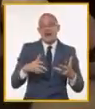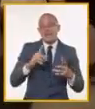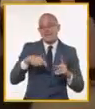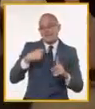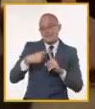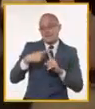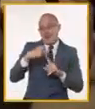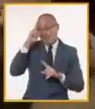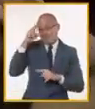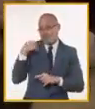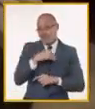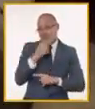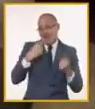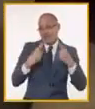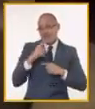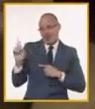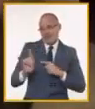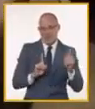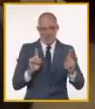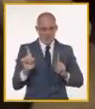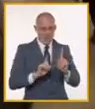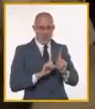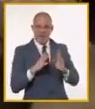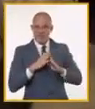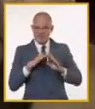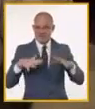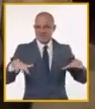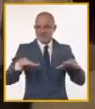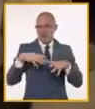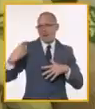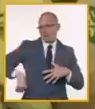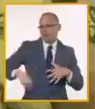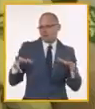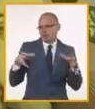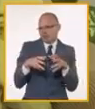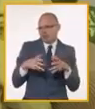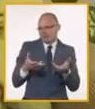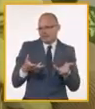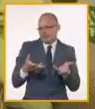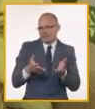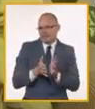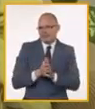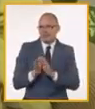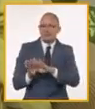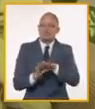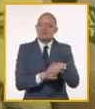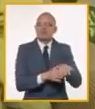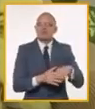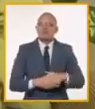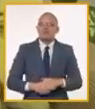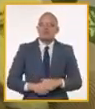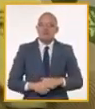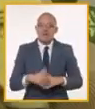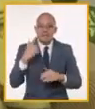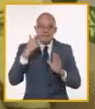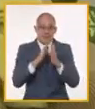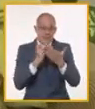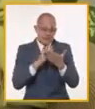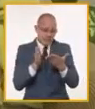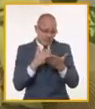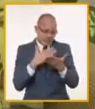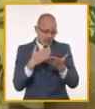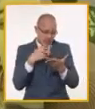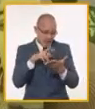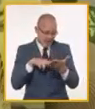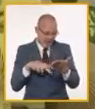unos médicos también, claro, de la periferia de esa zona, se me fueron incorporando. Este libro está lleno de cartas, de